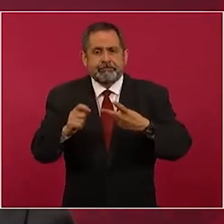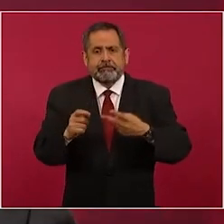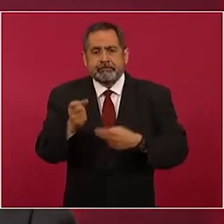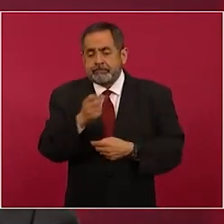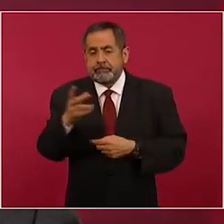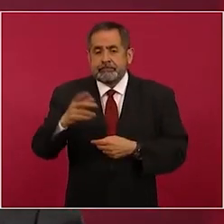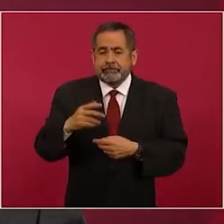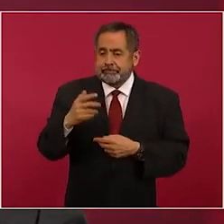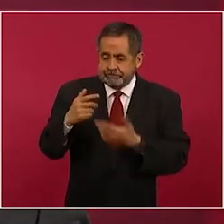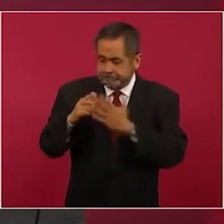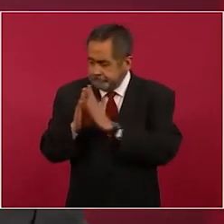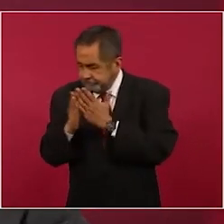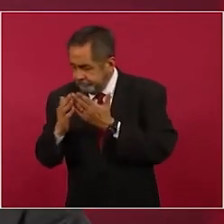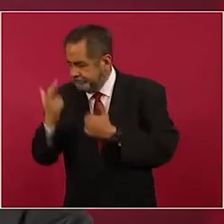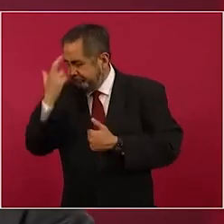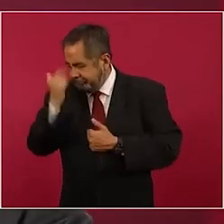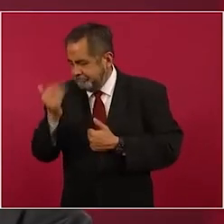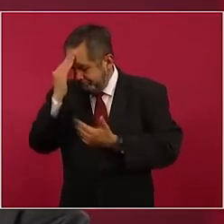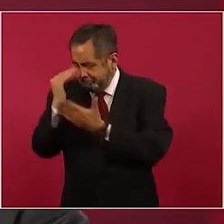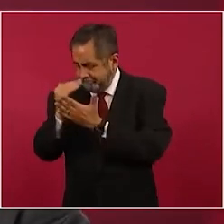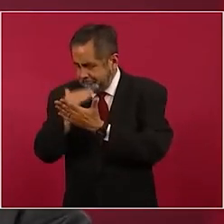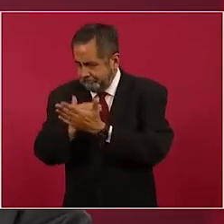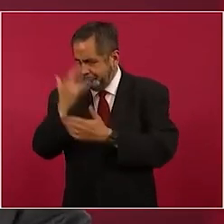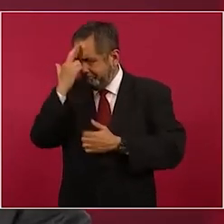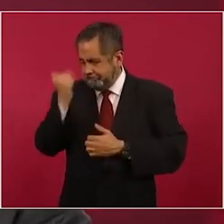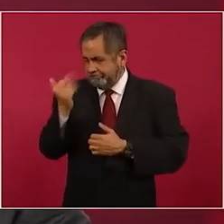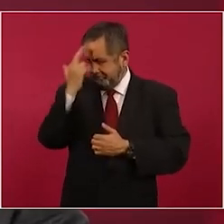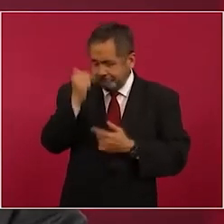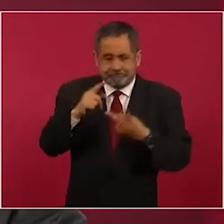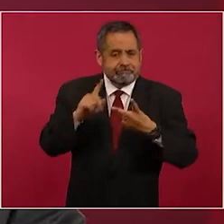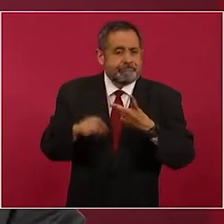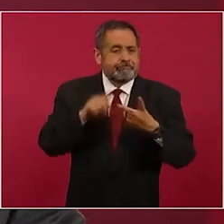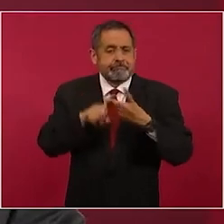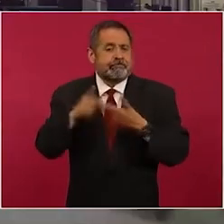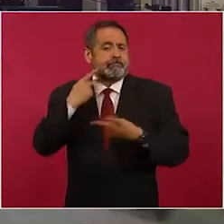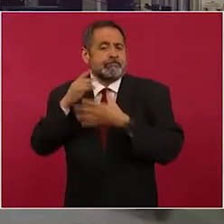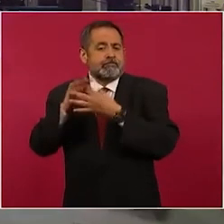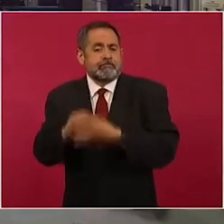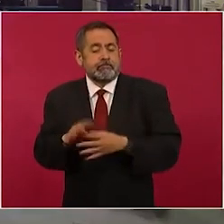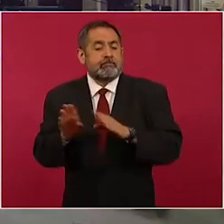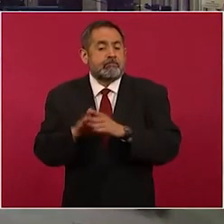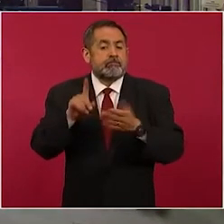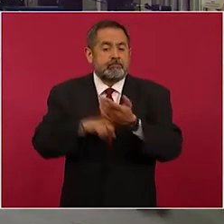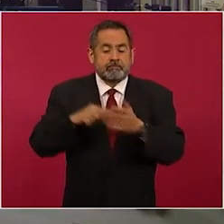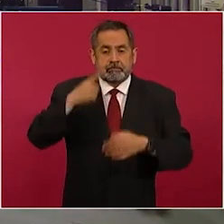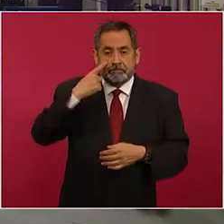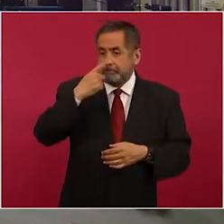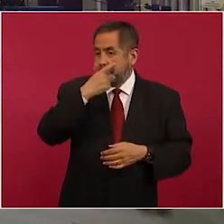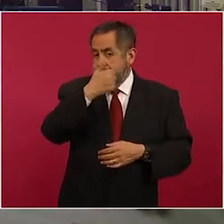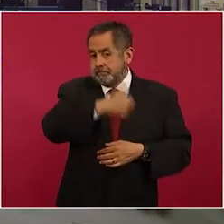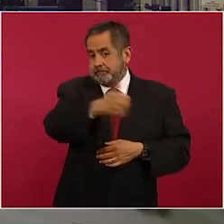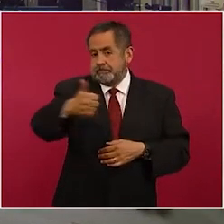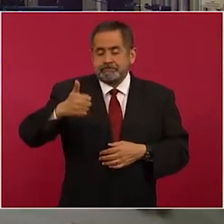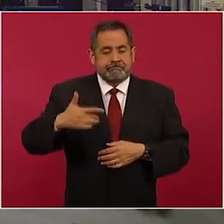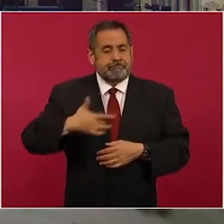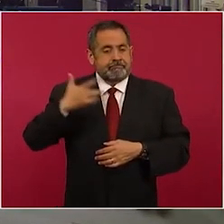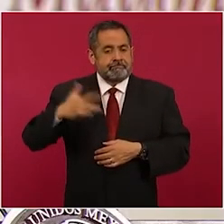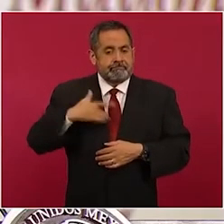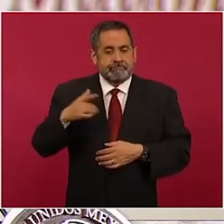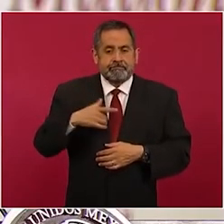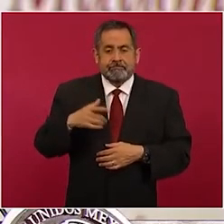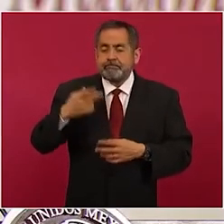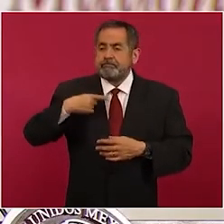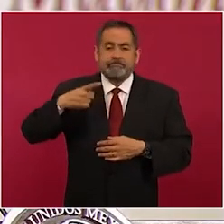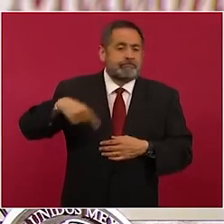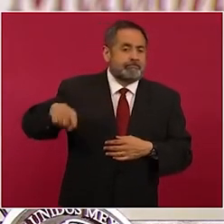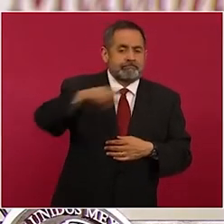razones técnicas, pero también de política pública, es la convicción de que el pueblo de México es un